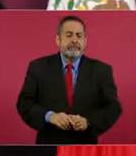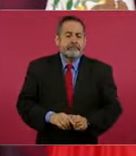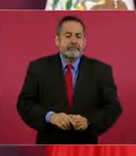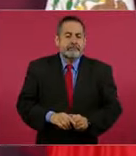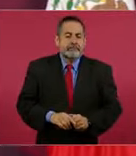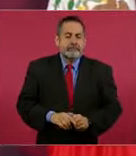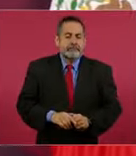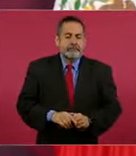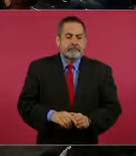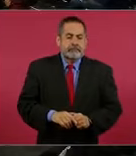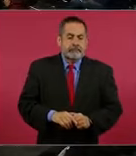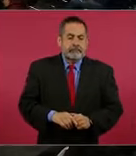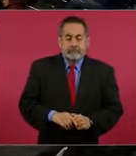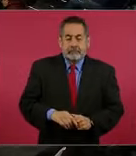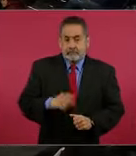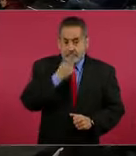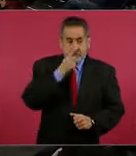habían colas